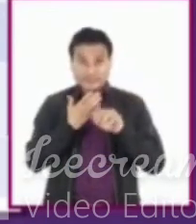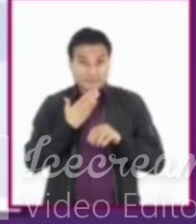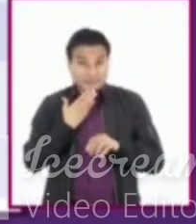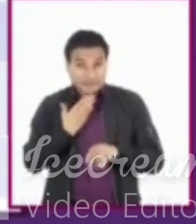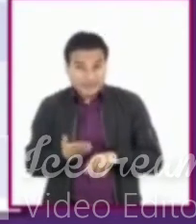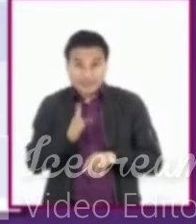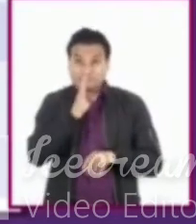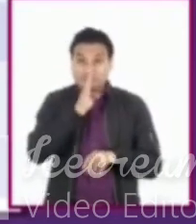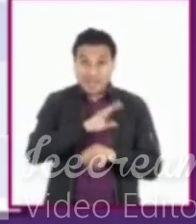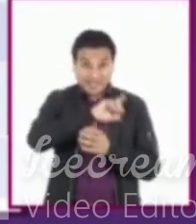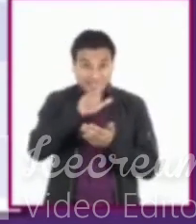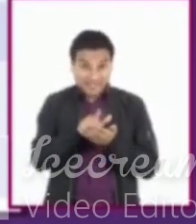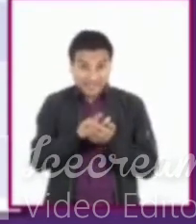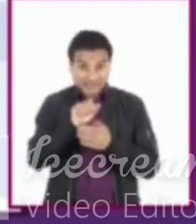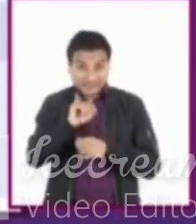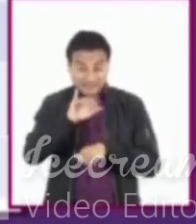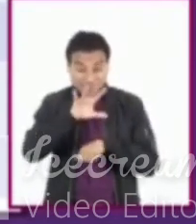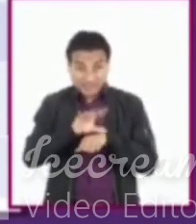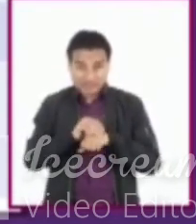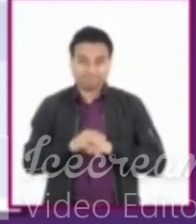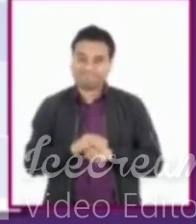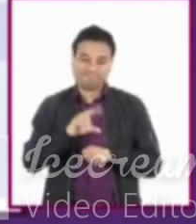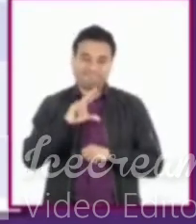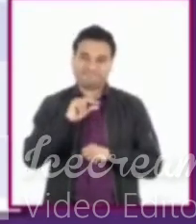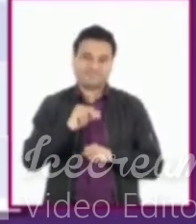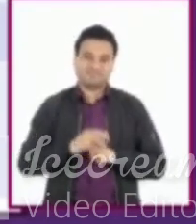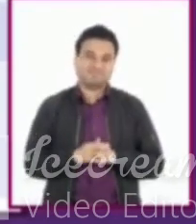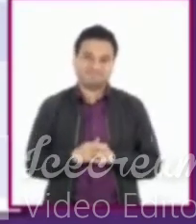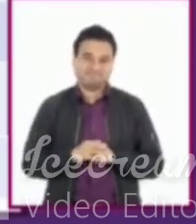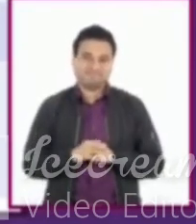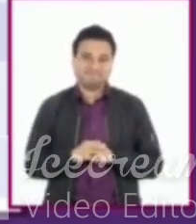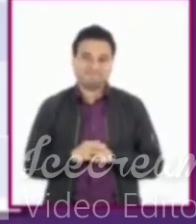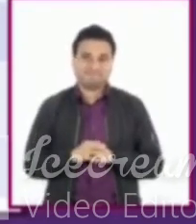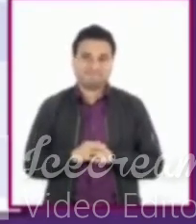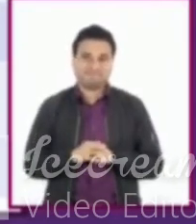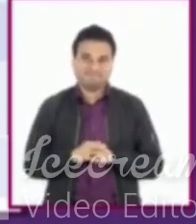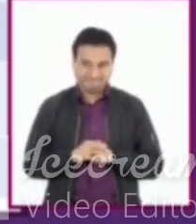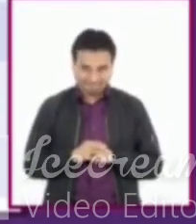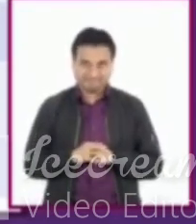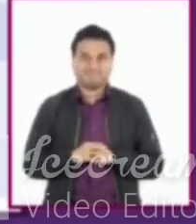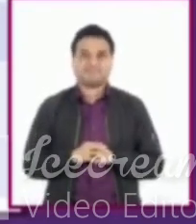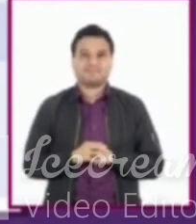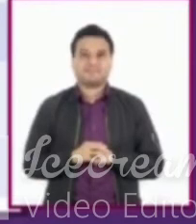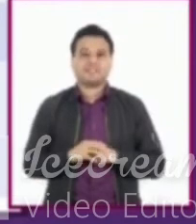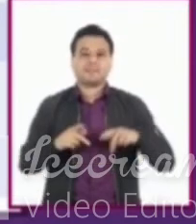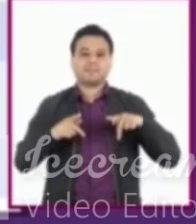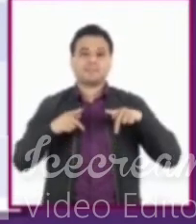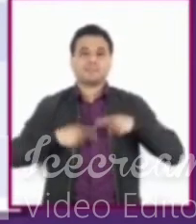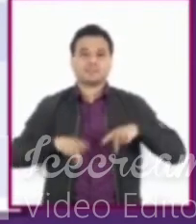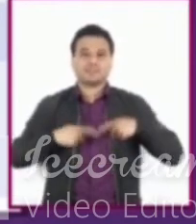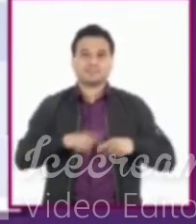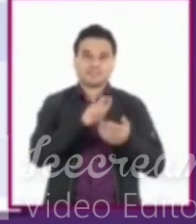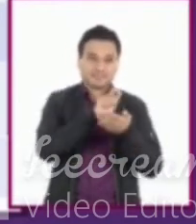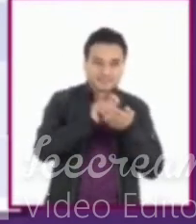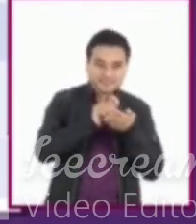algo legal, ni jurídica, ni ética, ni moralmente hablando. Y las posturas de los autores,